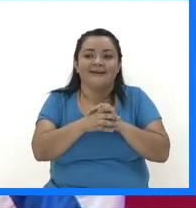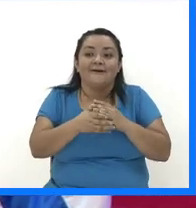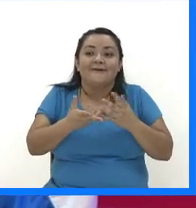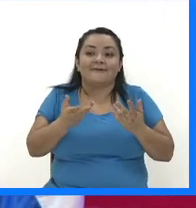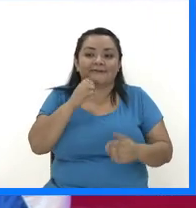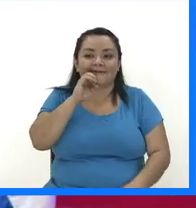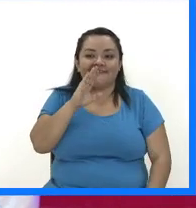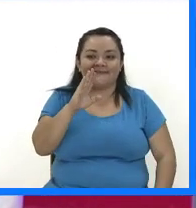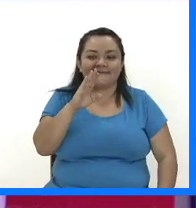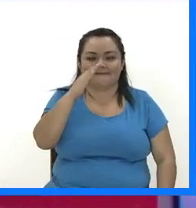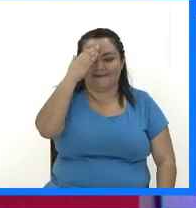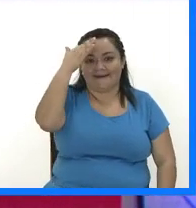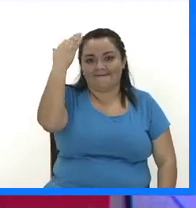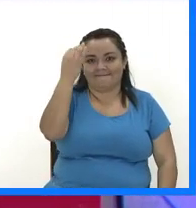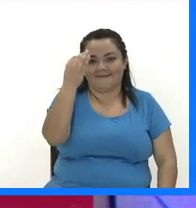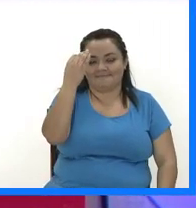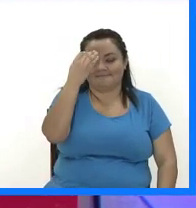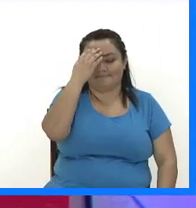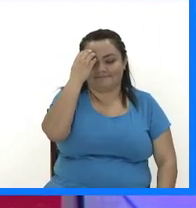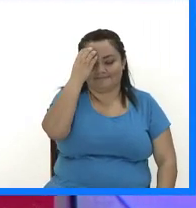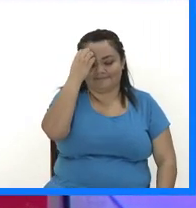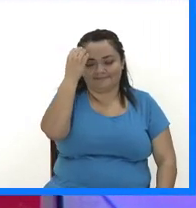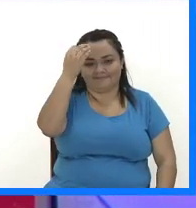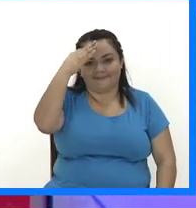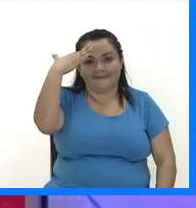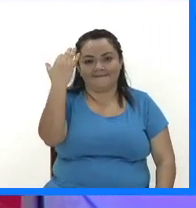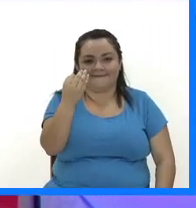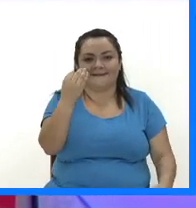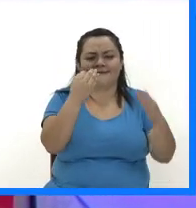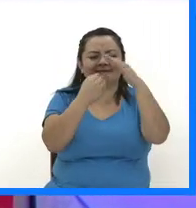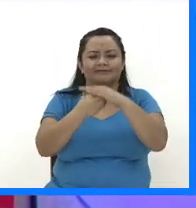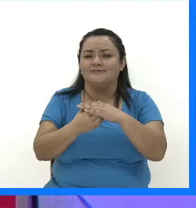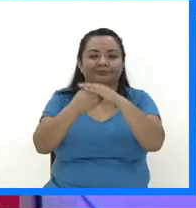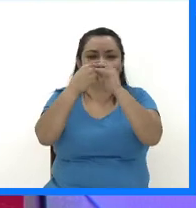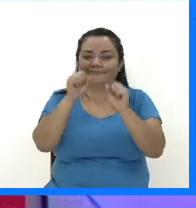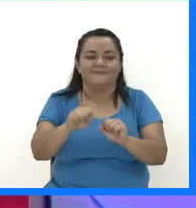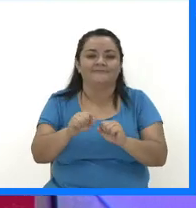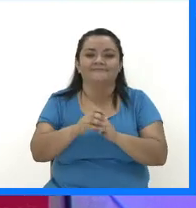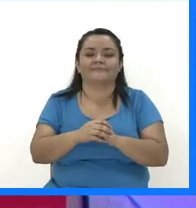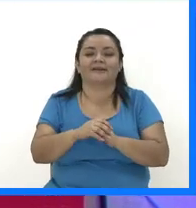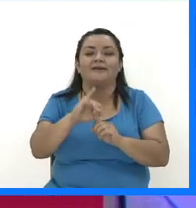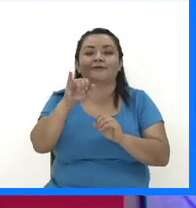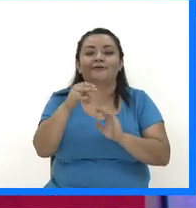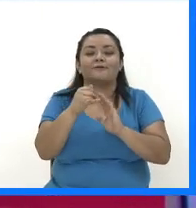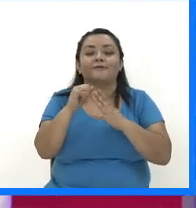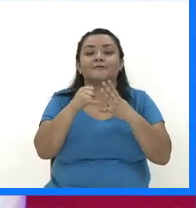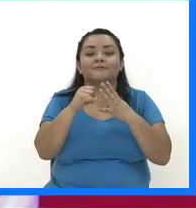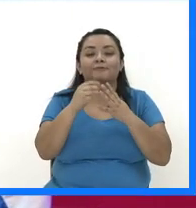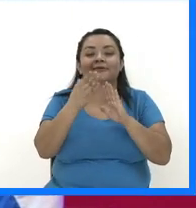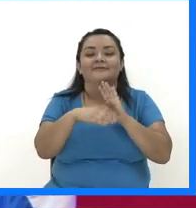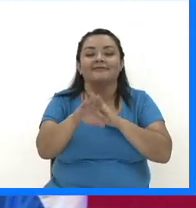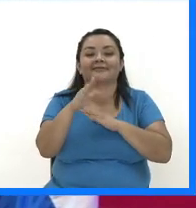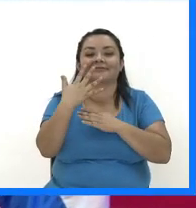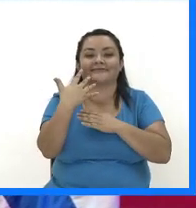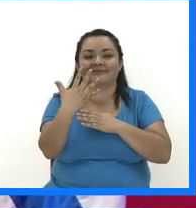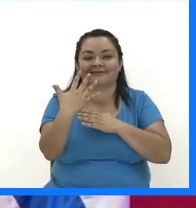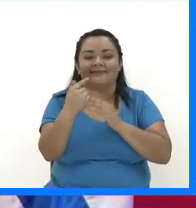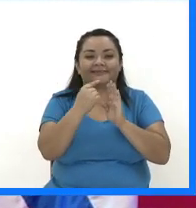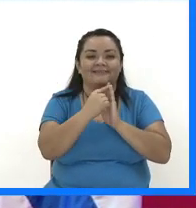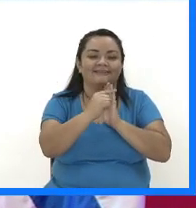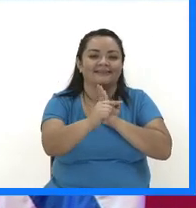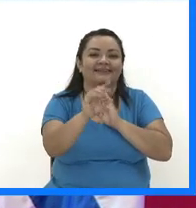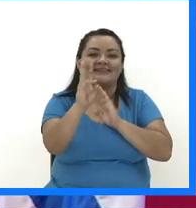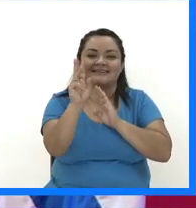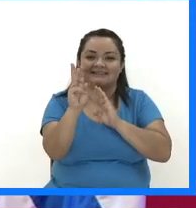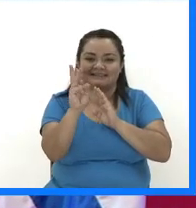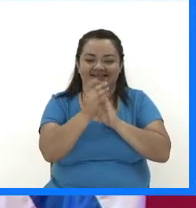no te puede matar la fe porque hay algo que la palabra tiene que aclarar te juan 15 16 cuando ha llegado y es un fuerte amén y dice